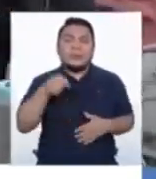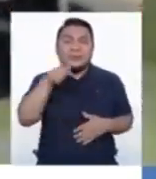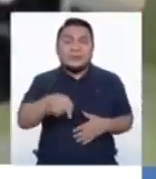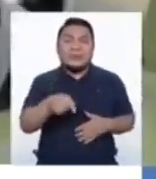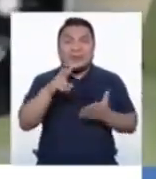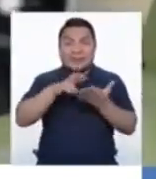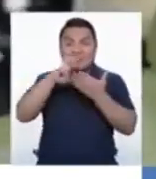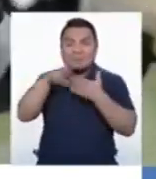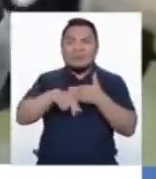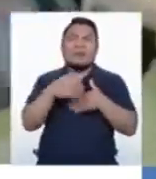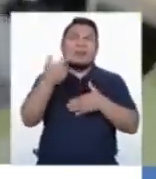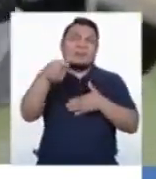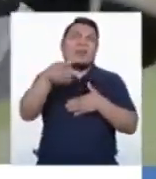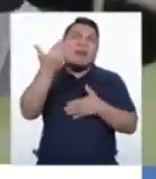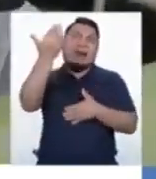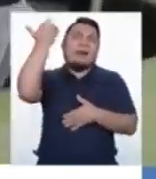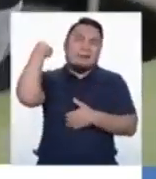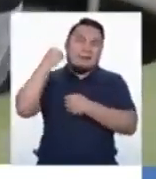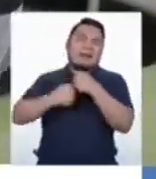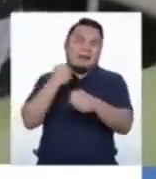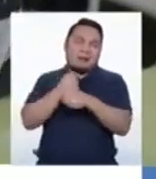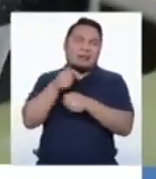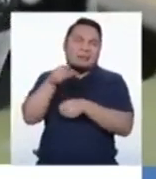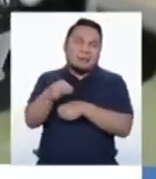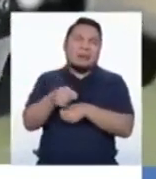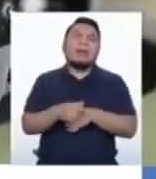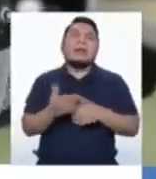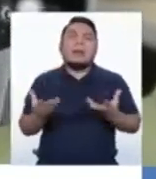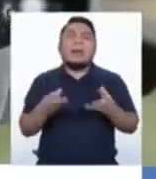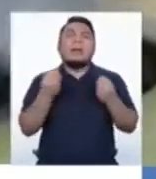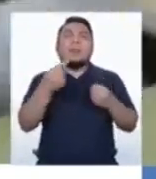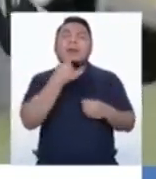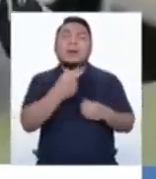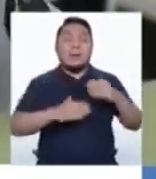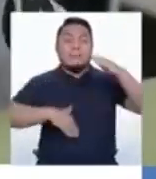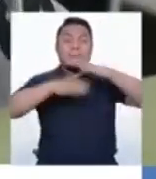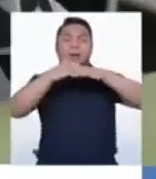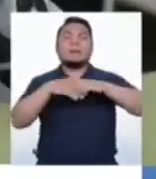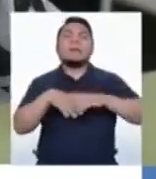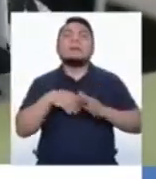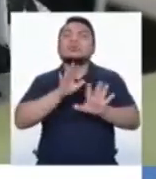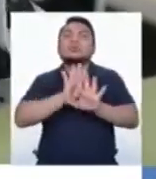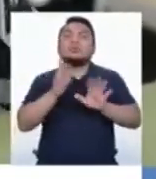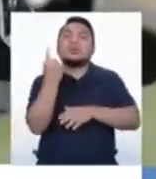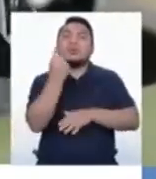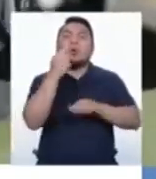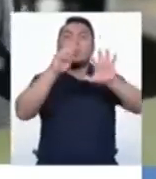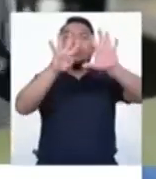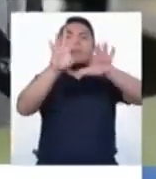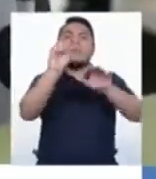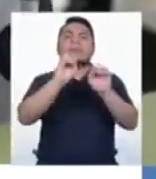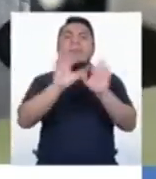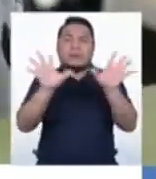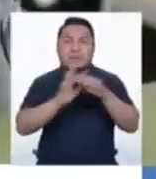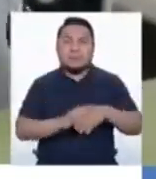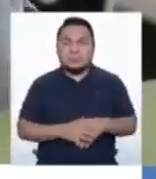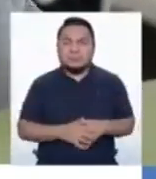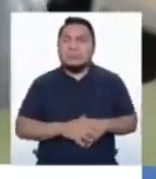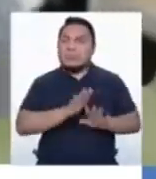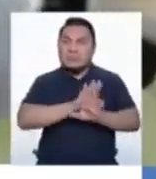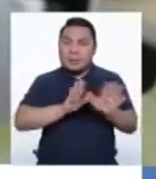años, estableciendo que esto máximo se puede dar por 90 días como medida,